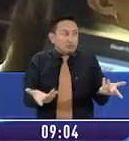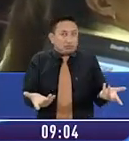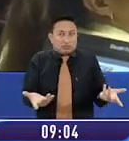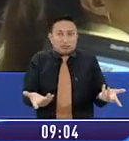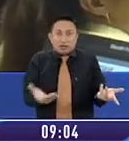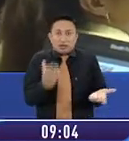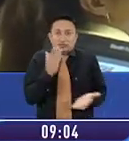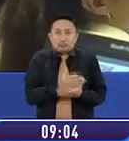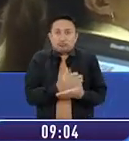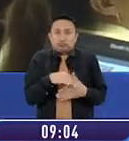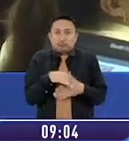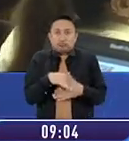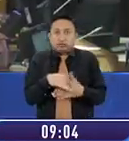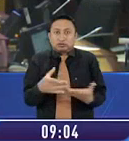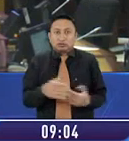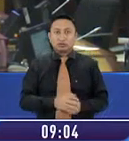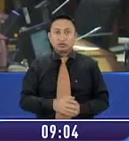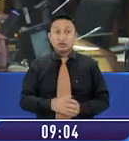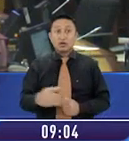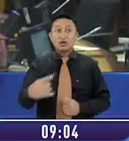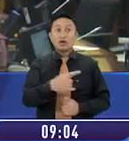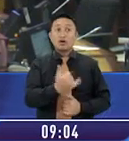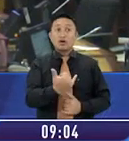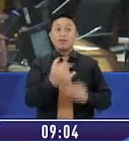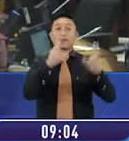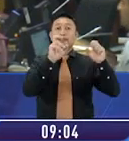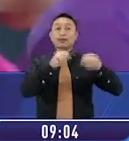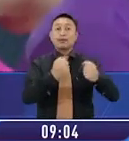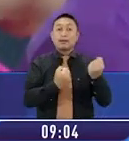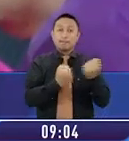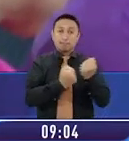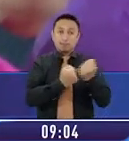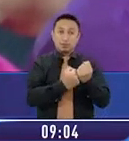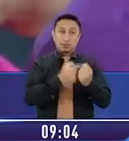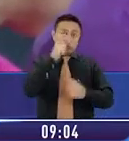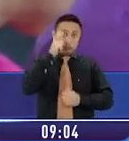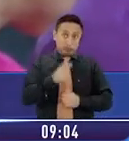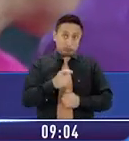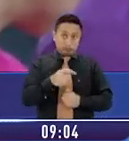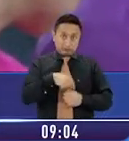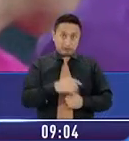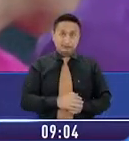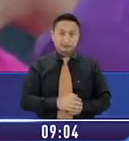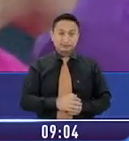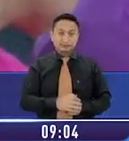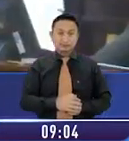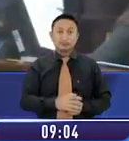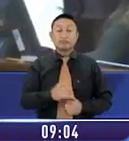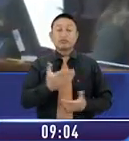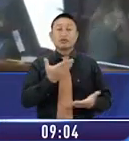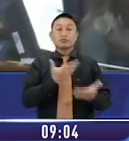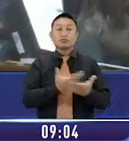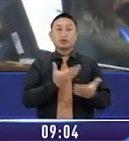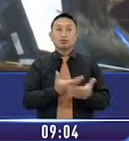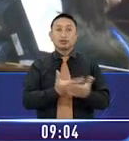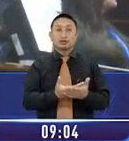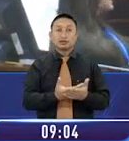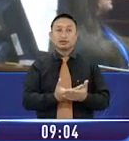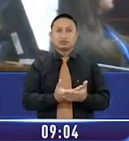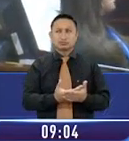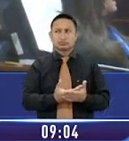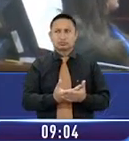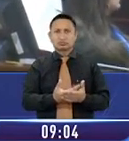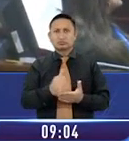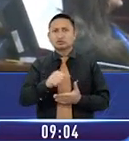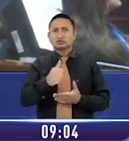suspendió. Uno de los puntos a tratar era el respaldo a la Fiscalía General del Estado. Pero la propuesta no venía desde